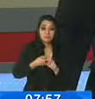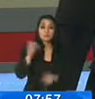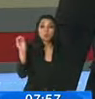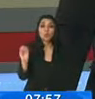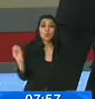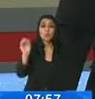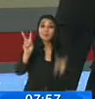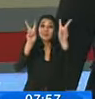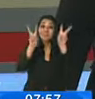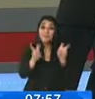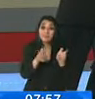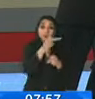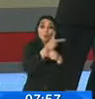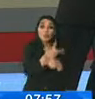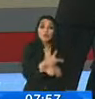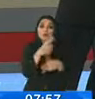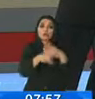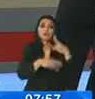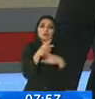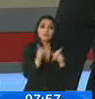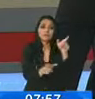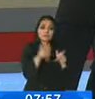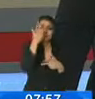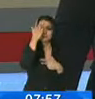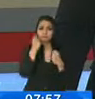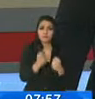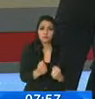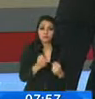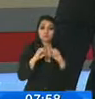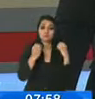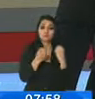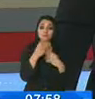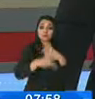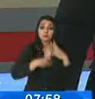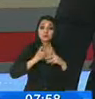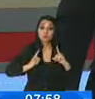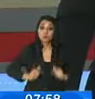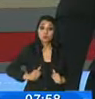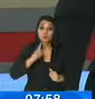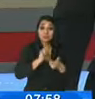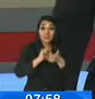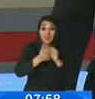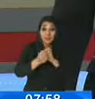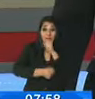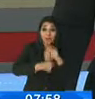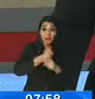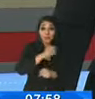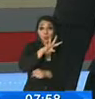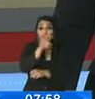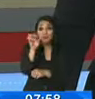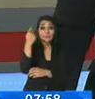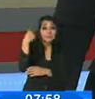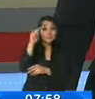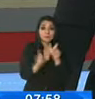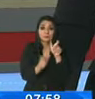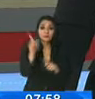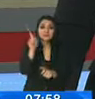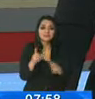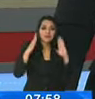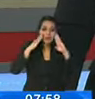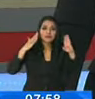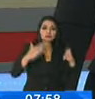cuidados paliativos en el mundo. La Organización Mundial de la Salud calcula que anualmente 40 millones de personas necesitan esa clase de